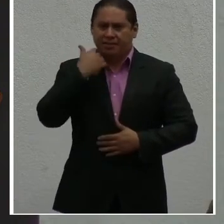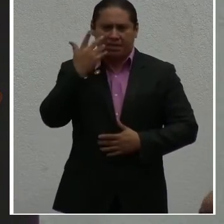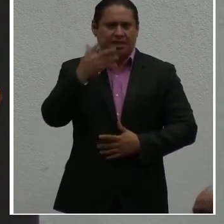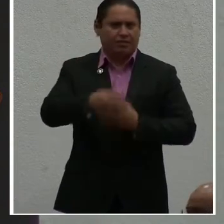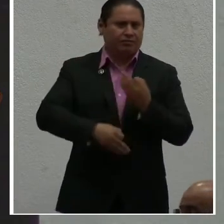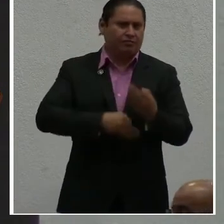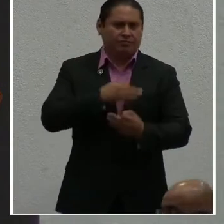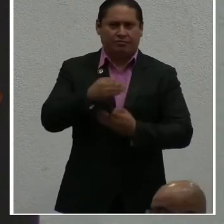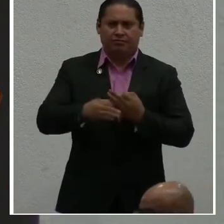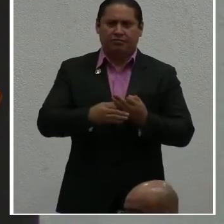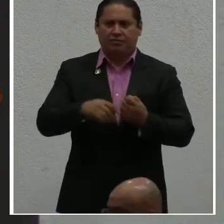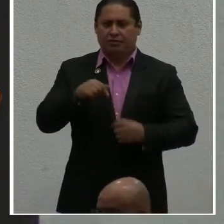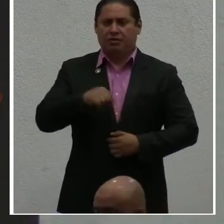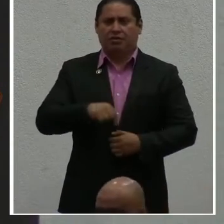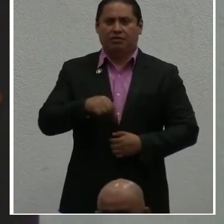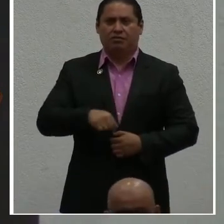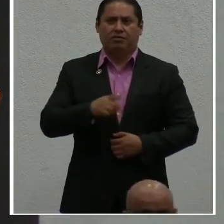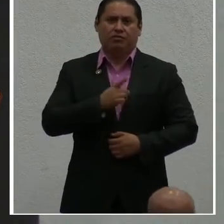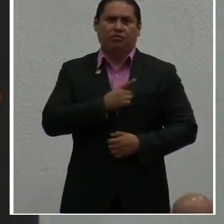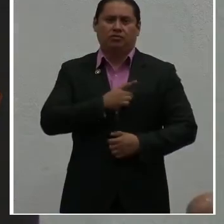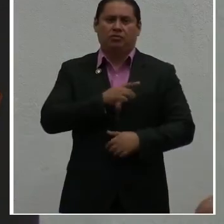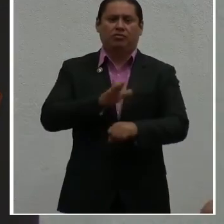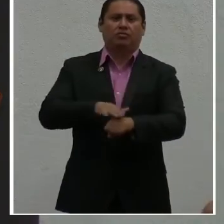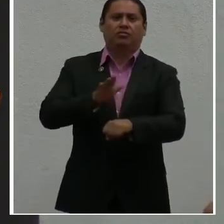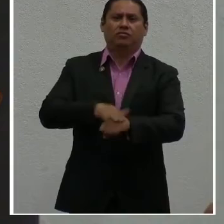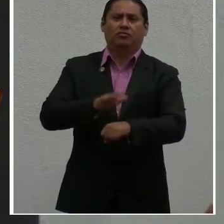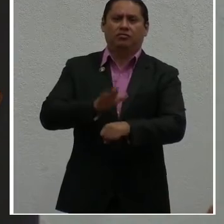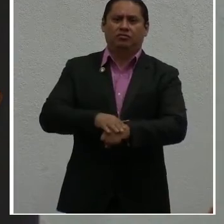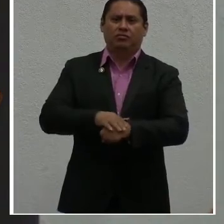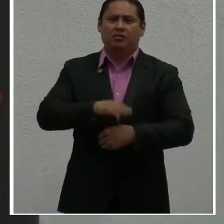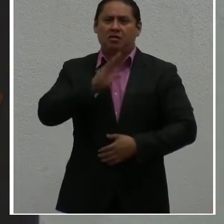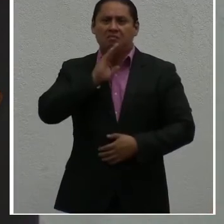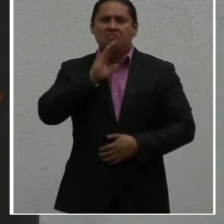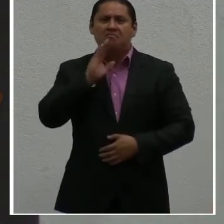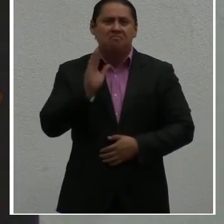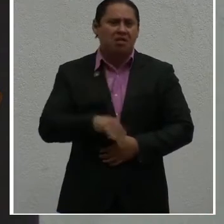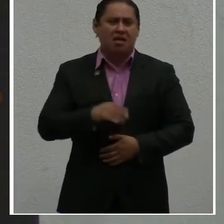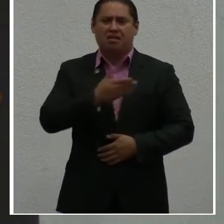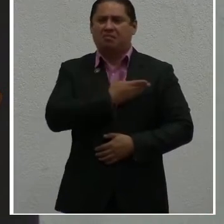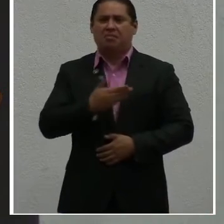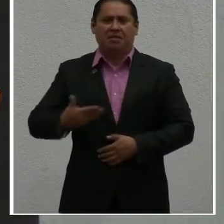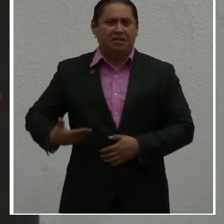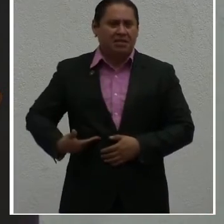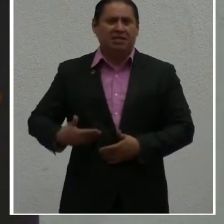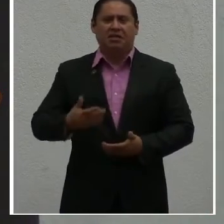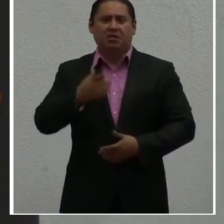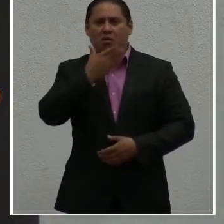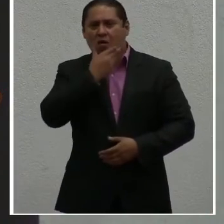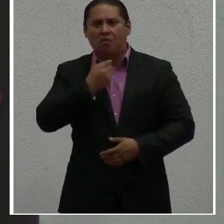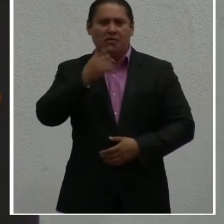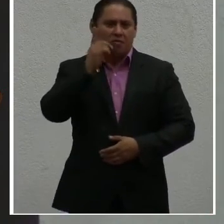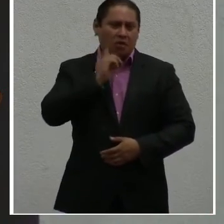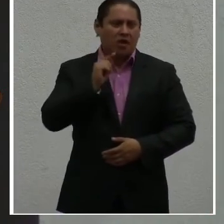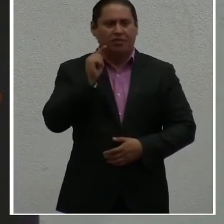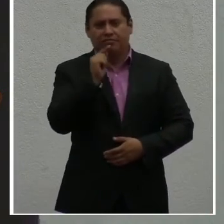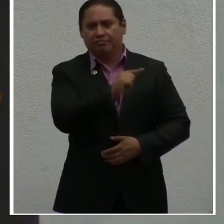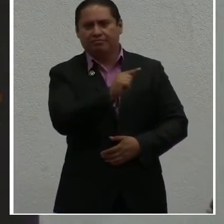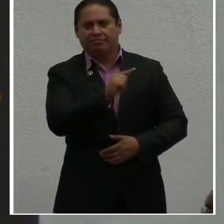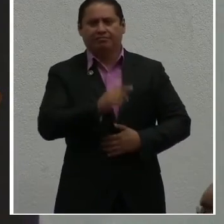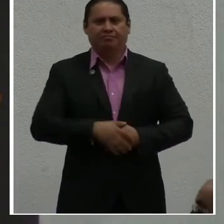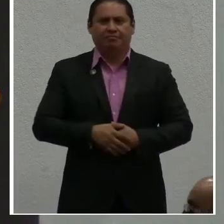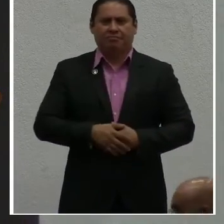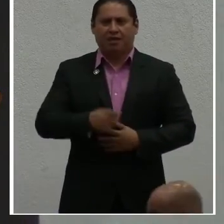Solamente desde acá les hago un llamado a los malos presidentes municipales y presidentas municipales.